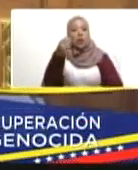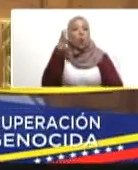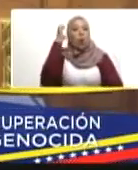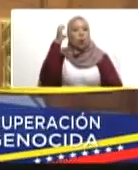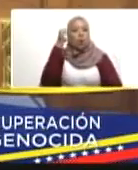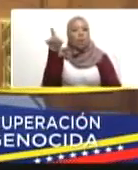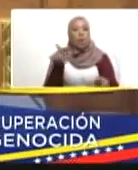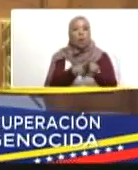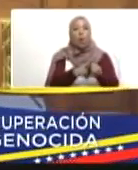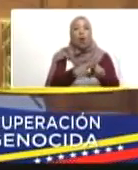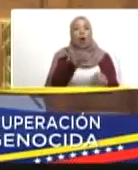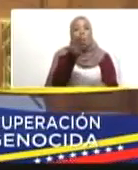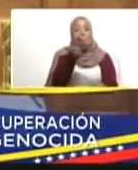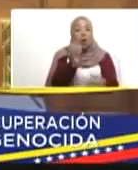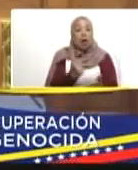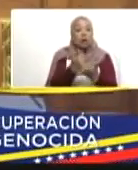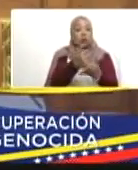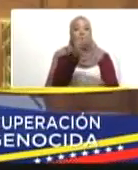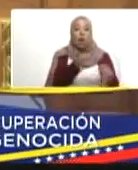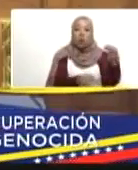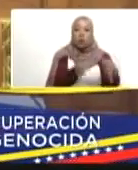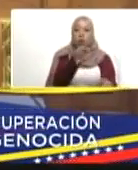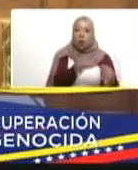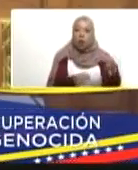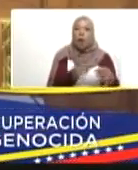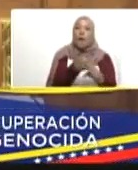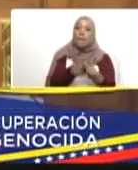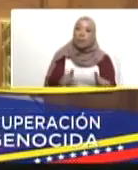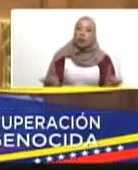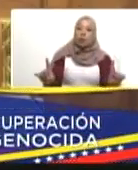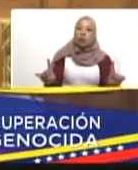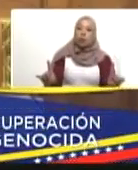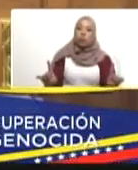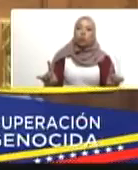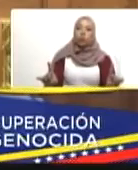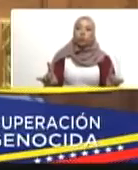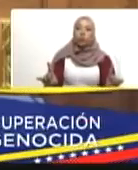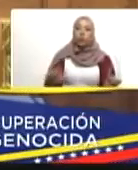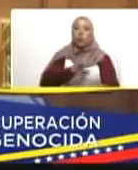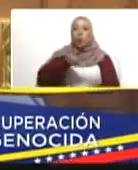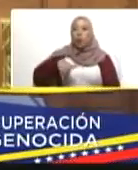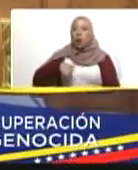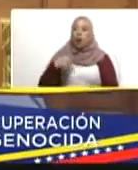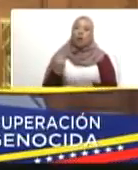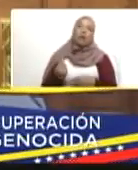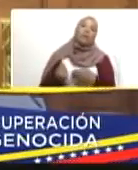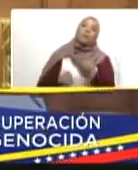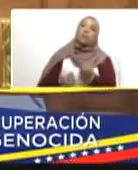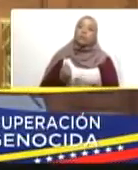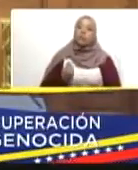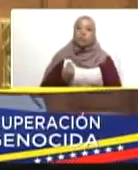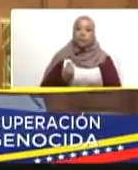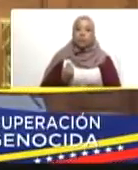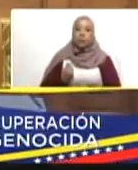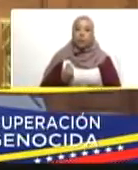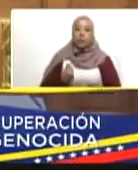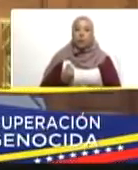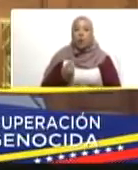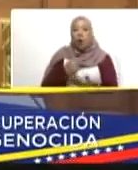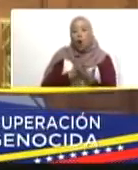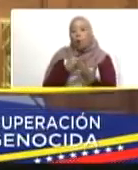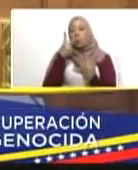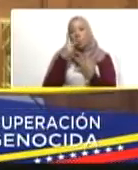detrimento de la justicia social sin embargo los que no hemos hecho nos hemos